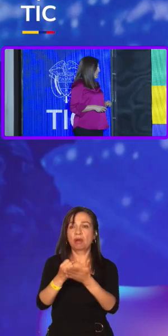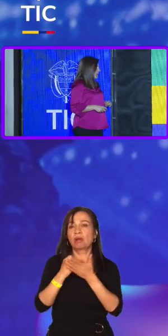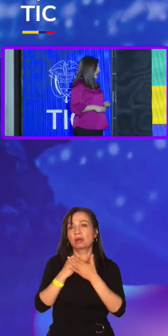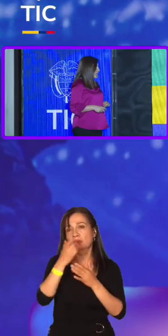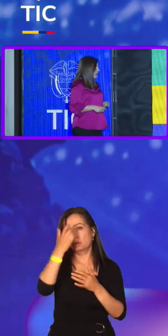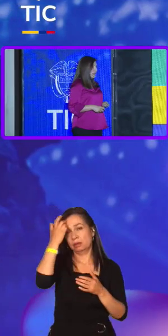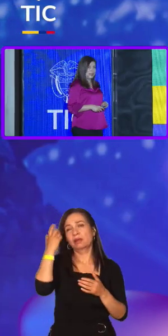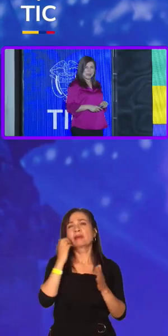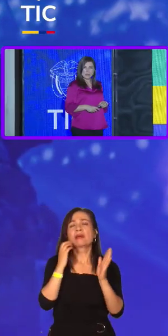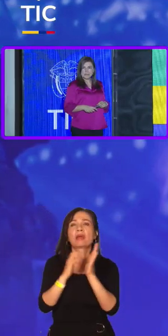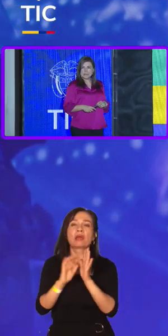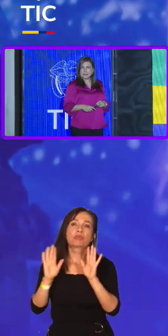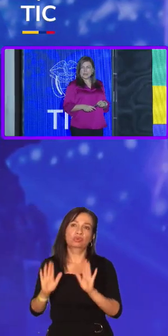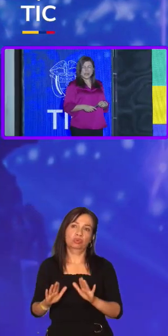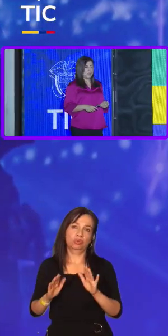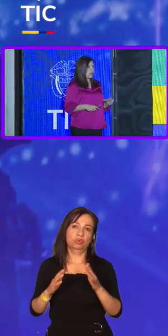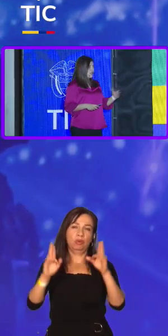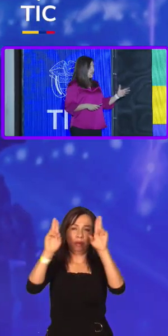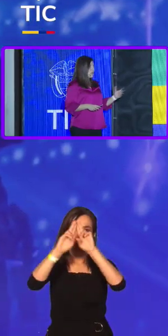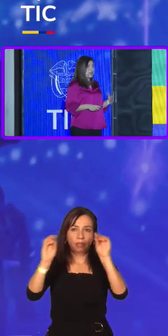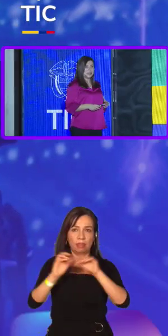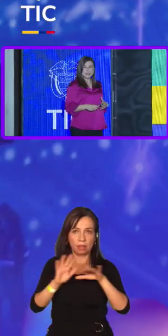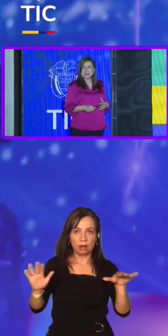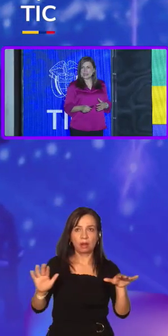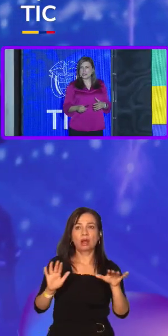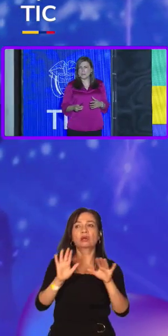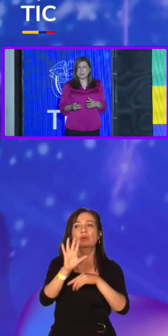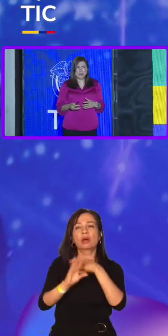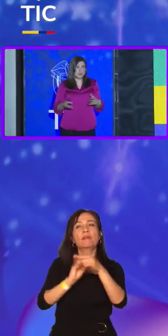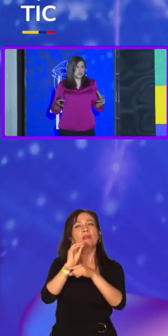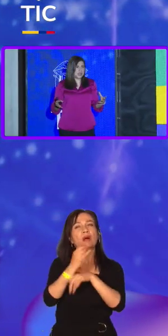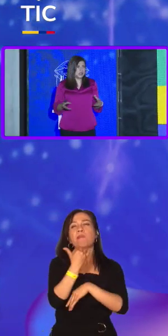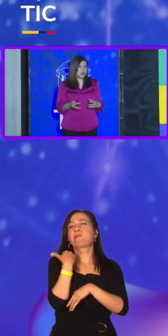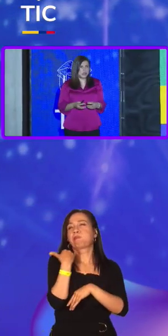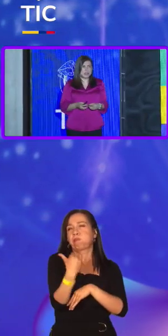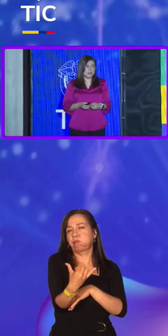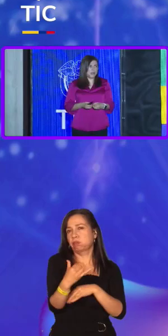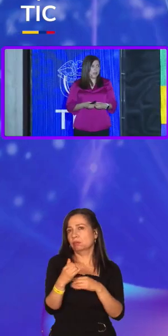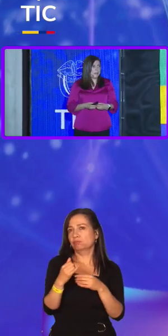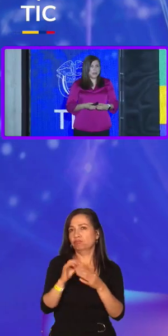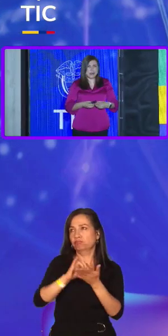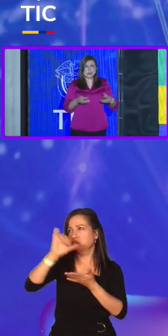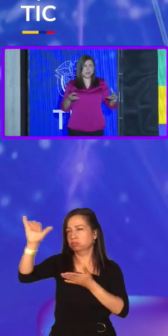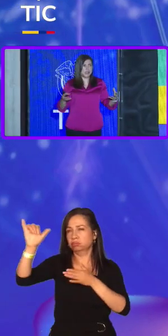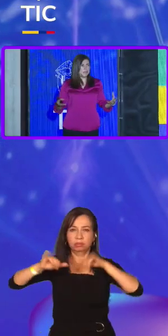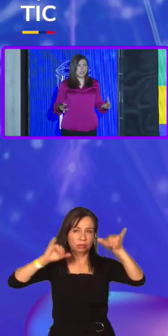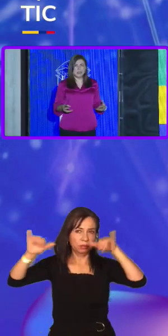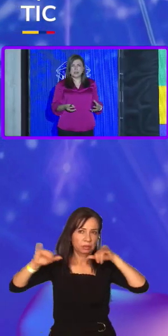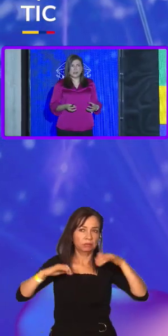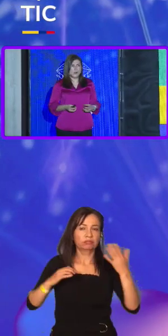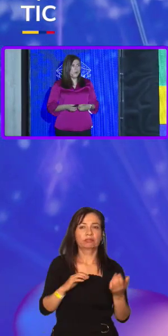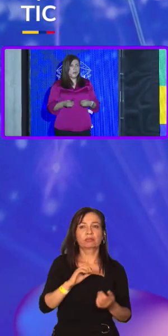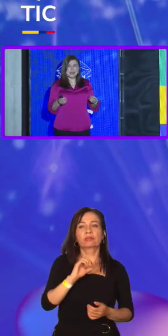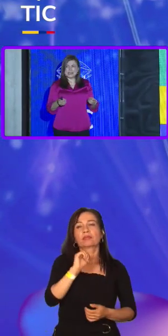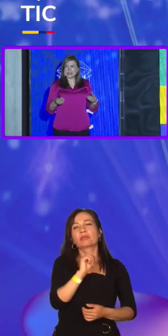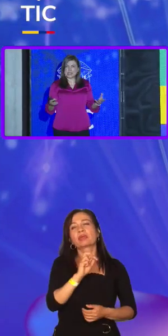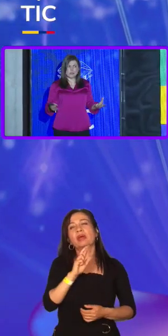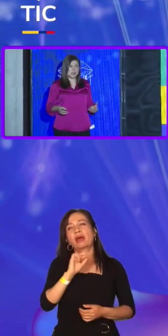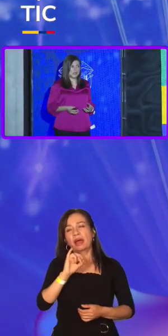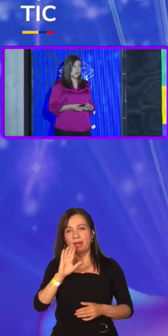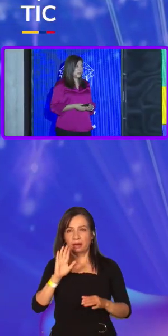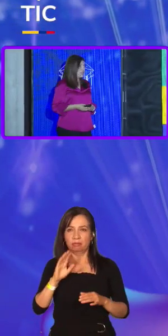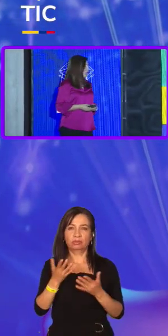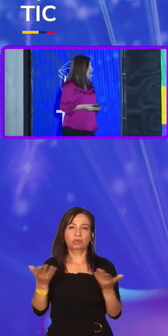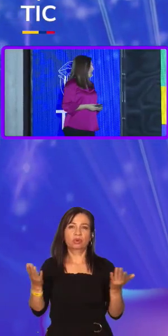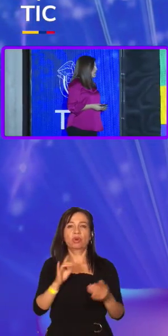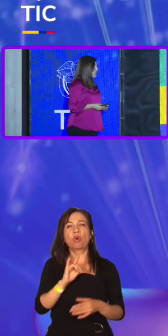ejemplo, agencias de viajes en línea, plataformas de intermediación, donde ustedes conocen, por ejemplo, Airbnb, Uber,